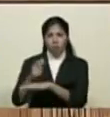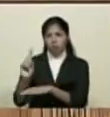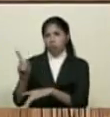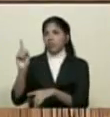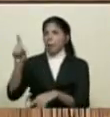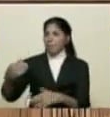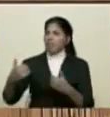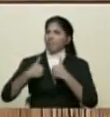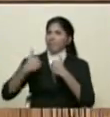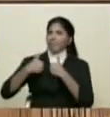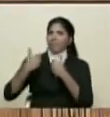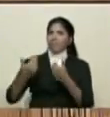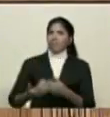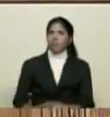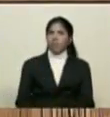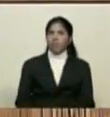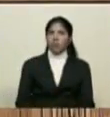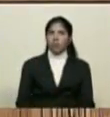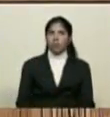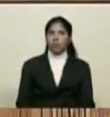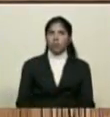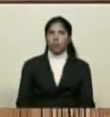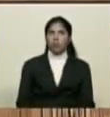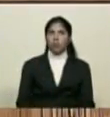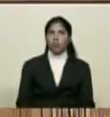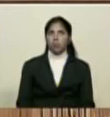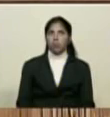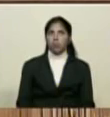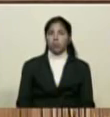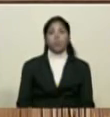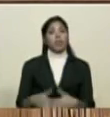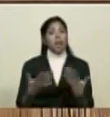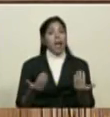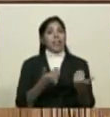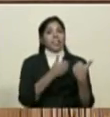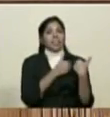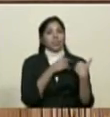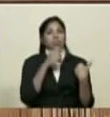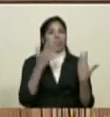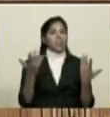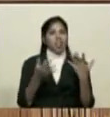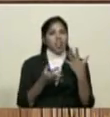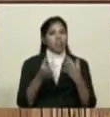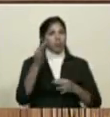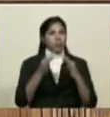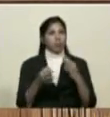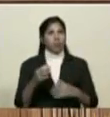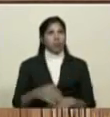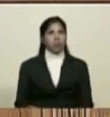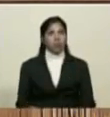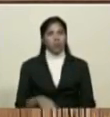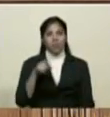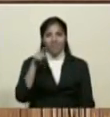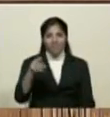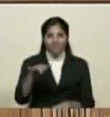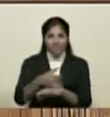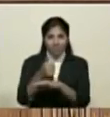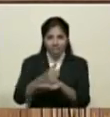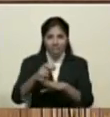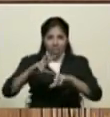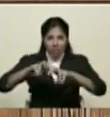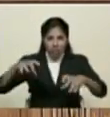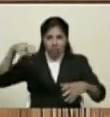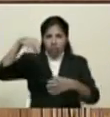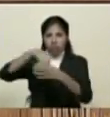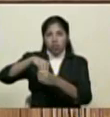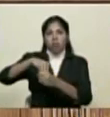víctimas de eso. Pero yo pudiera decir que una gran responsabilidad de la corrupción judicial descansa en ese Ministerio Público